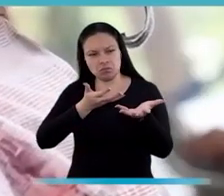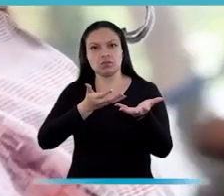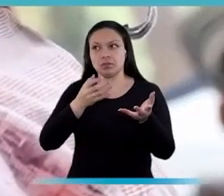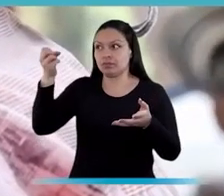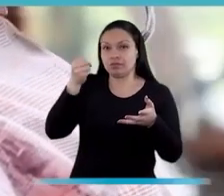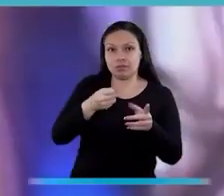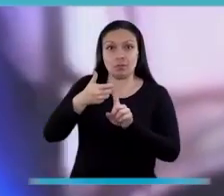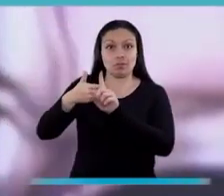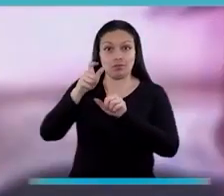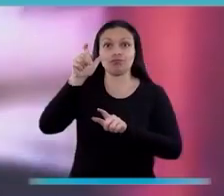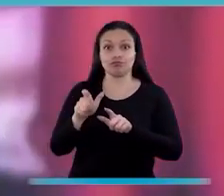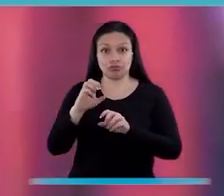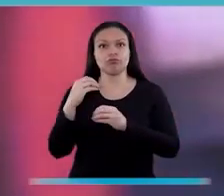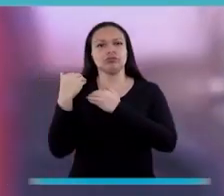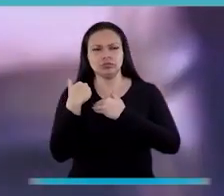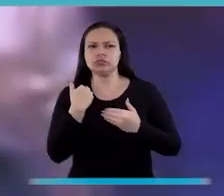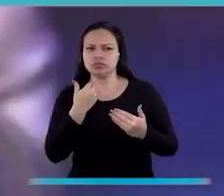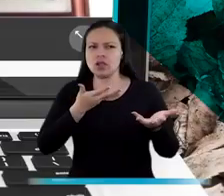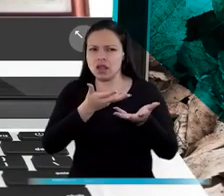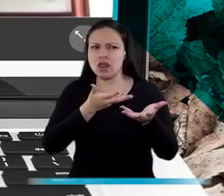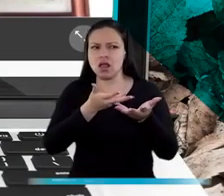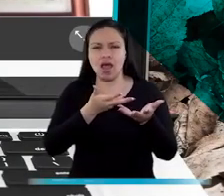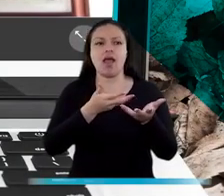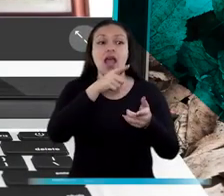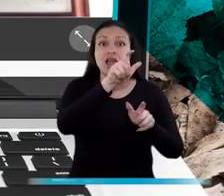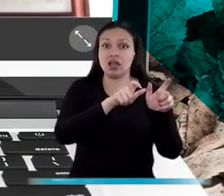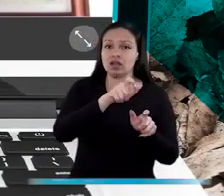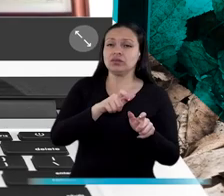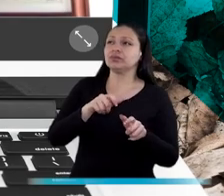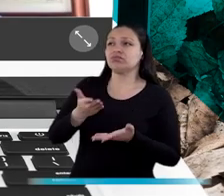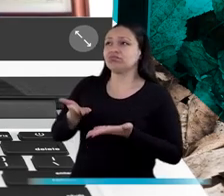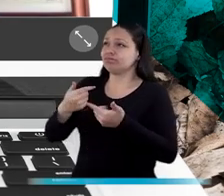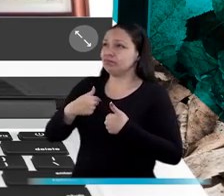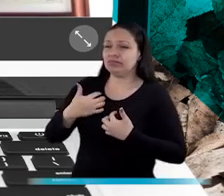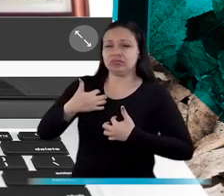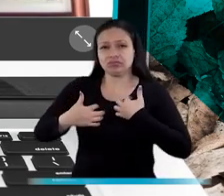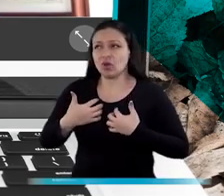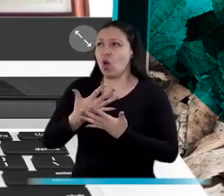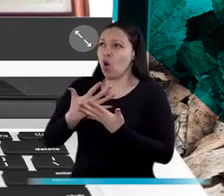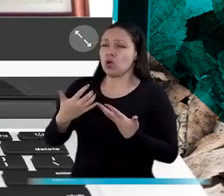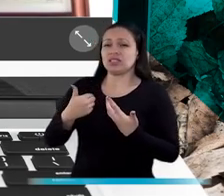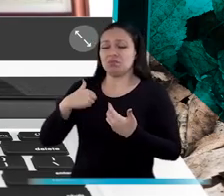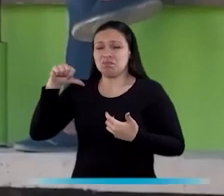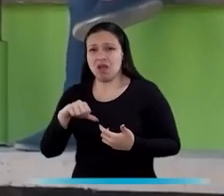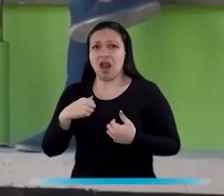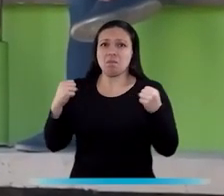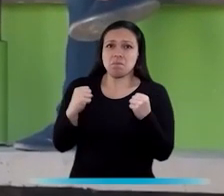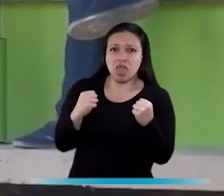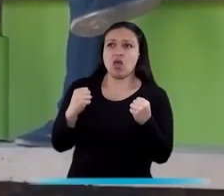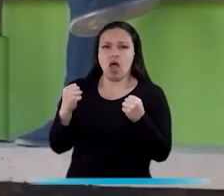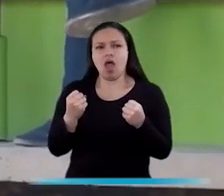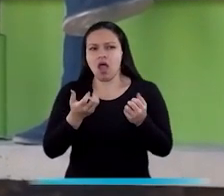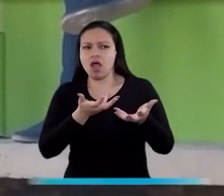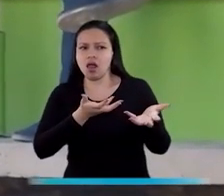los líderes y la Procuraduría y el Procurador propiamente, donde ellos exponen y han expuesto sus necesidades, sus miedos, y hemos logrado